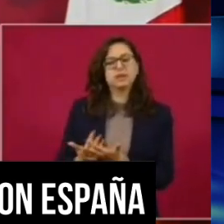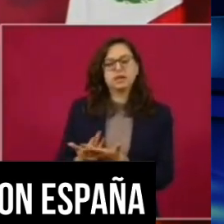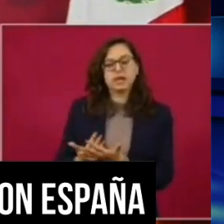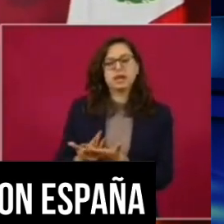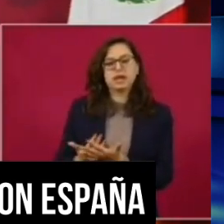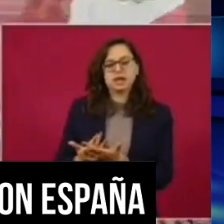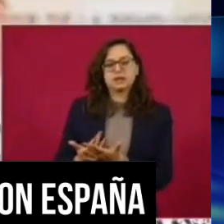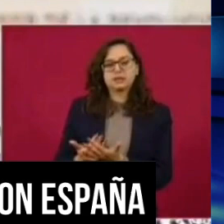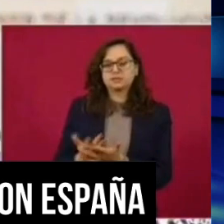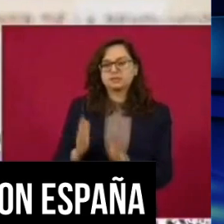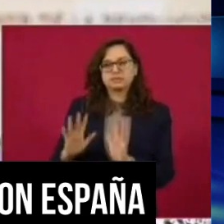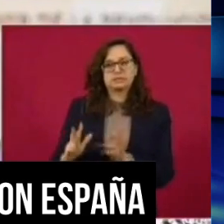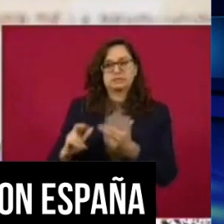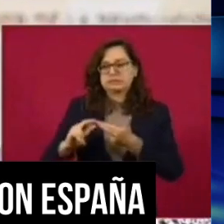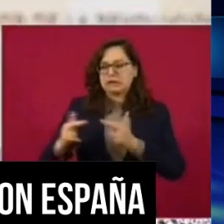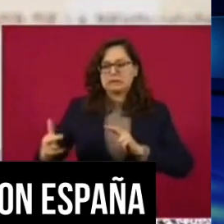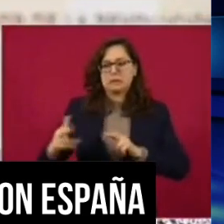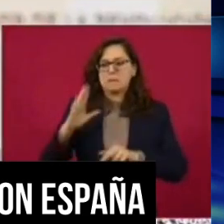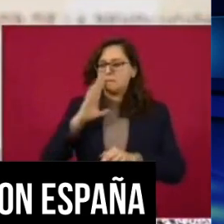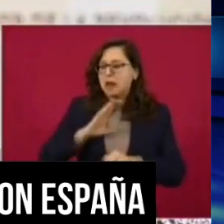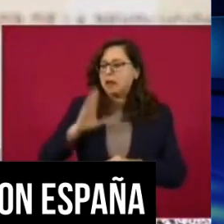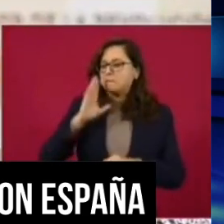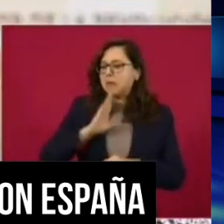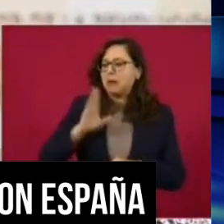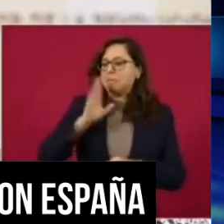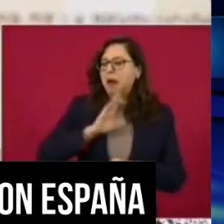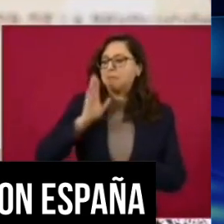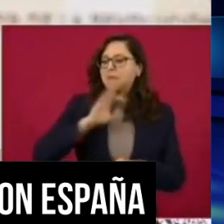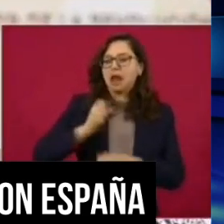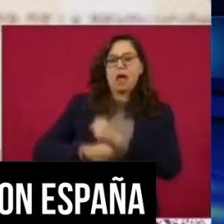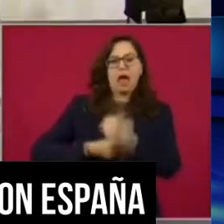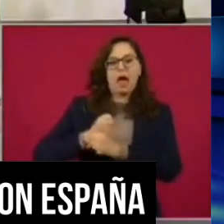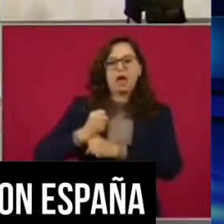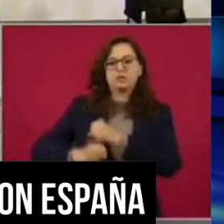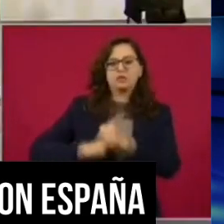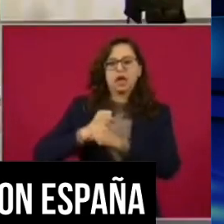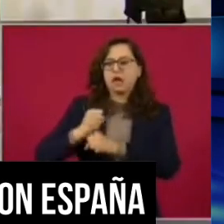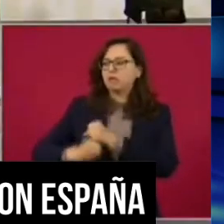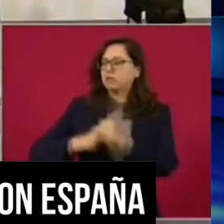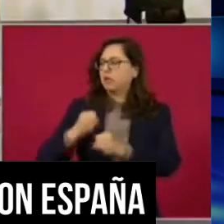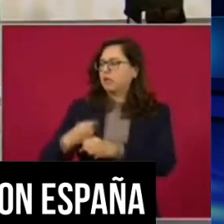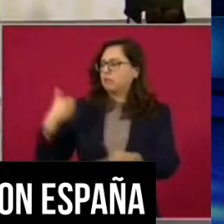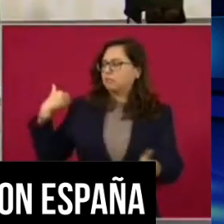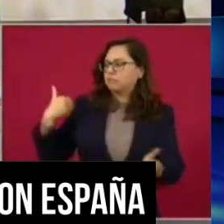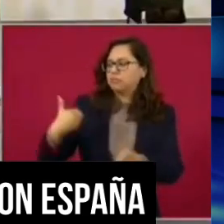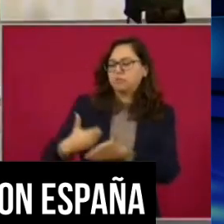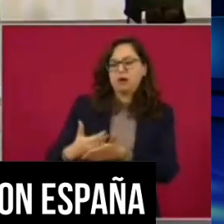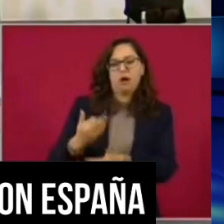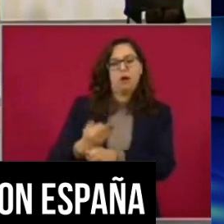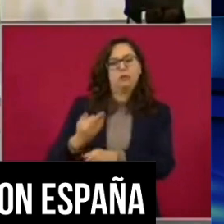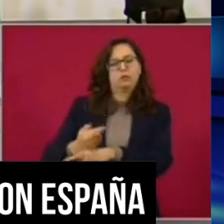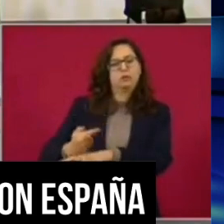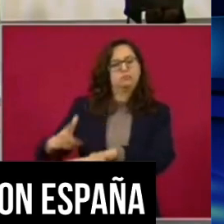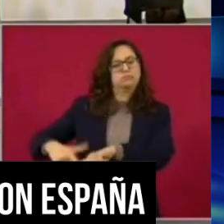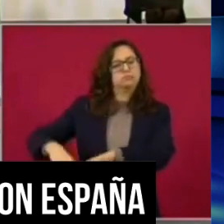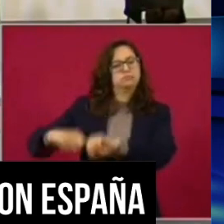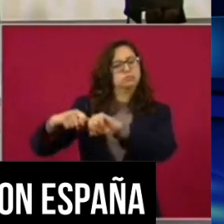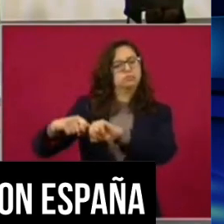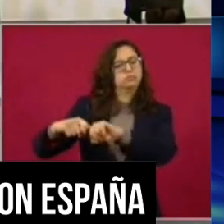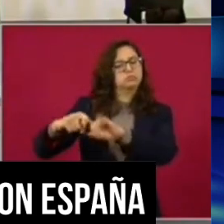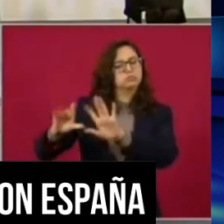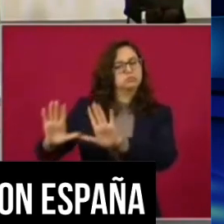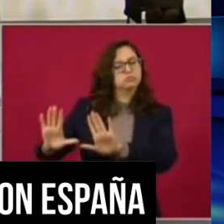hacer una pausa yo creo que nos va a convenir a los mexicanos y a los españoles